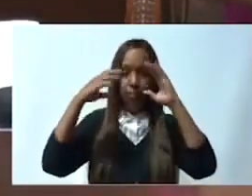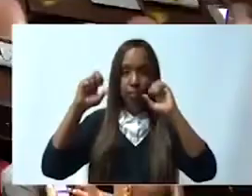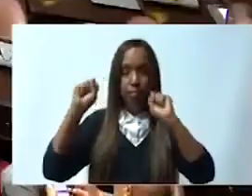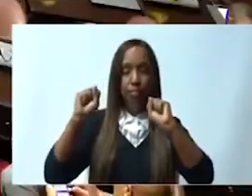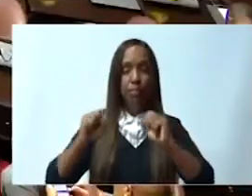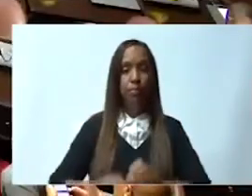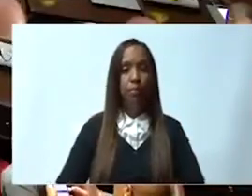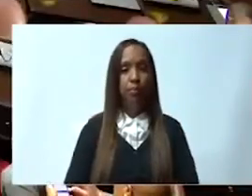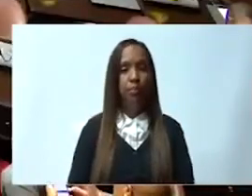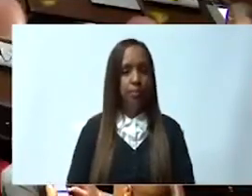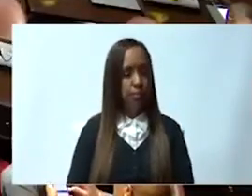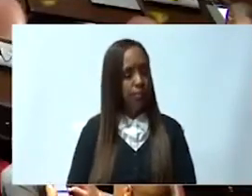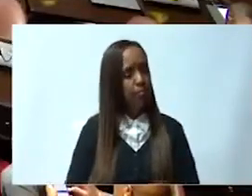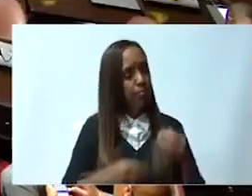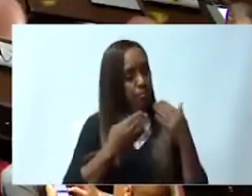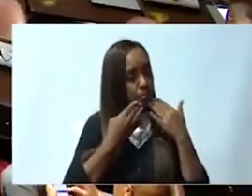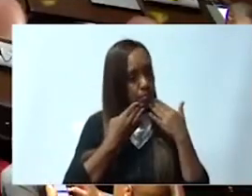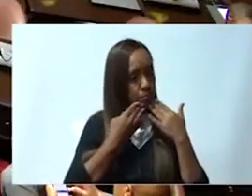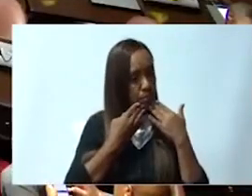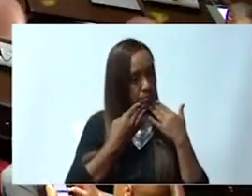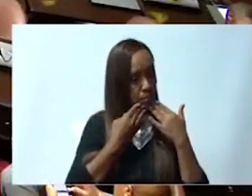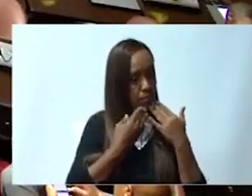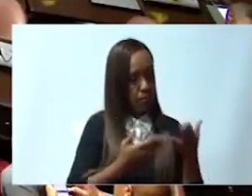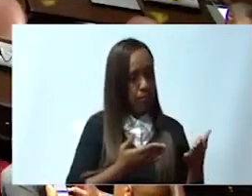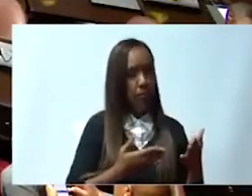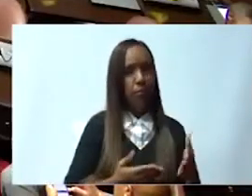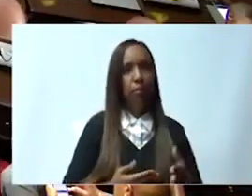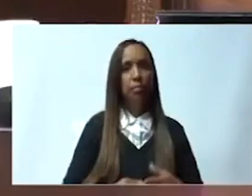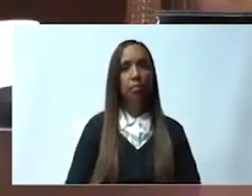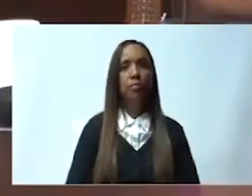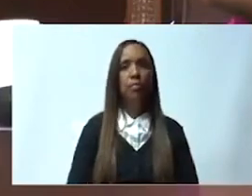Le pedimos a los diputados que no nos pidan la urgencia. Es